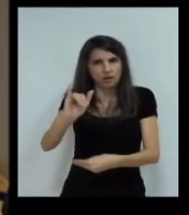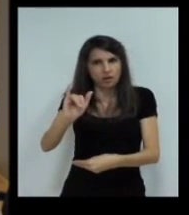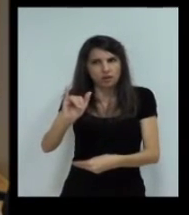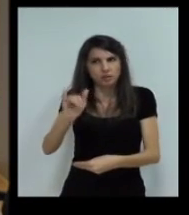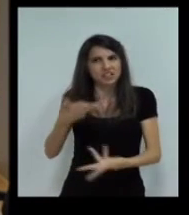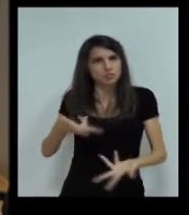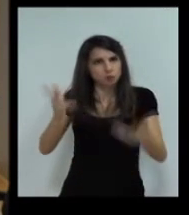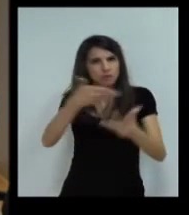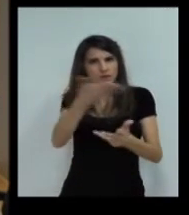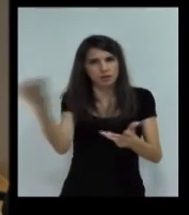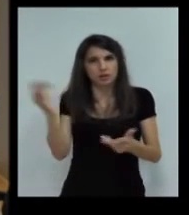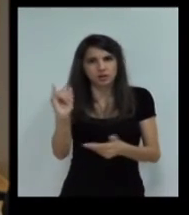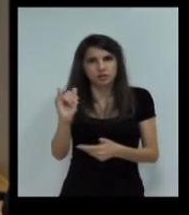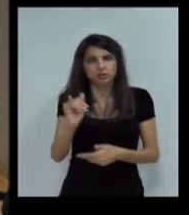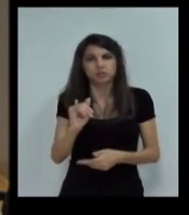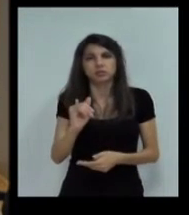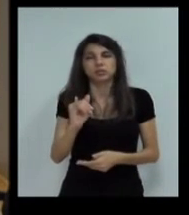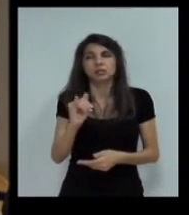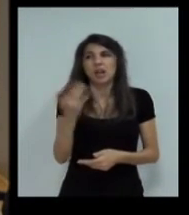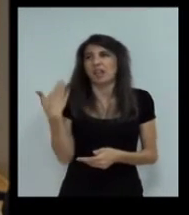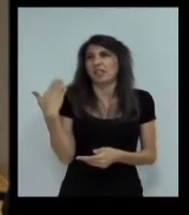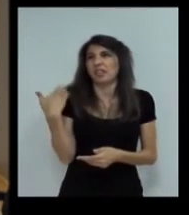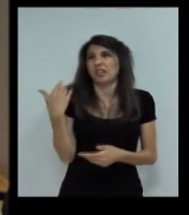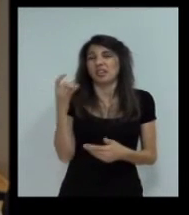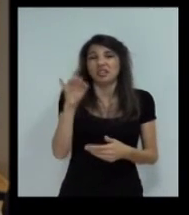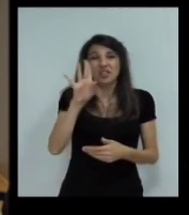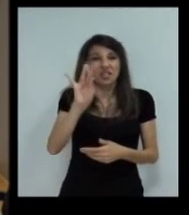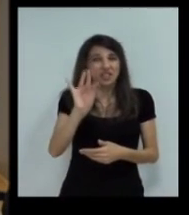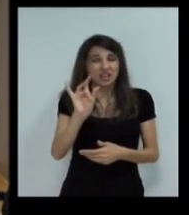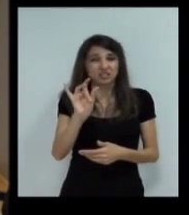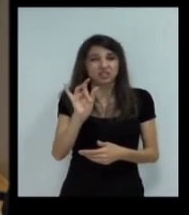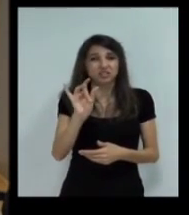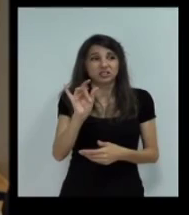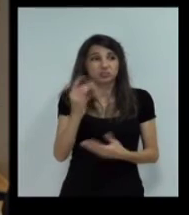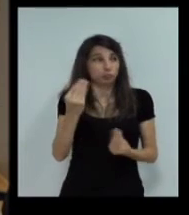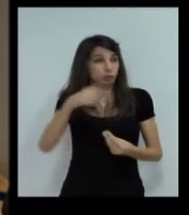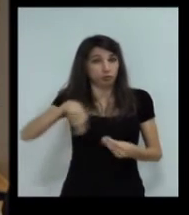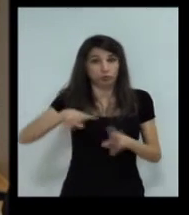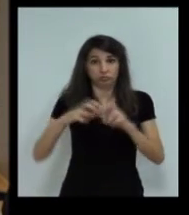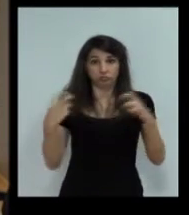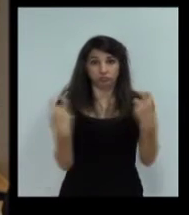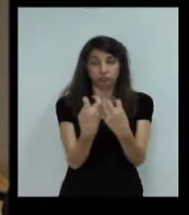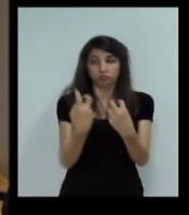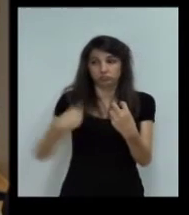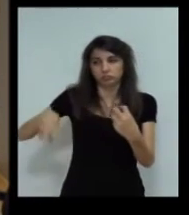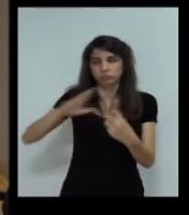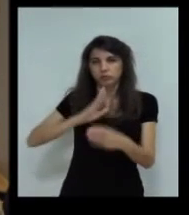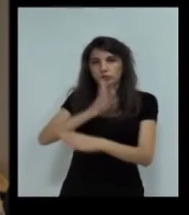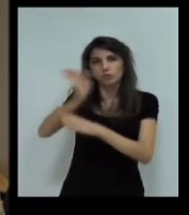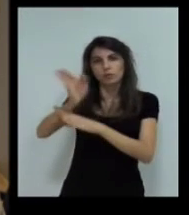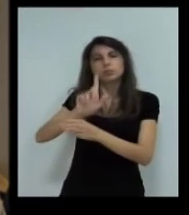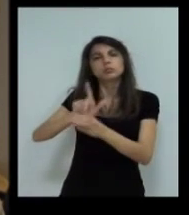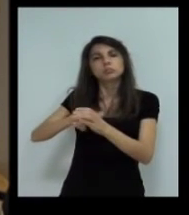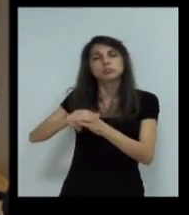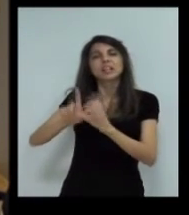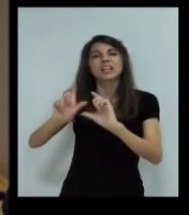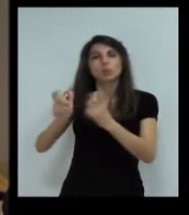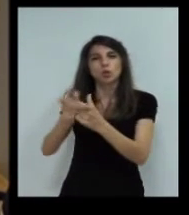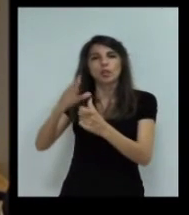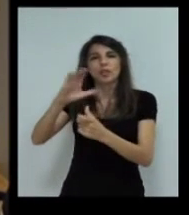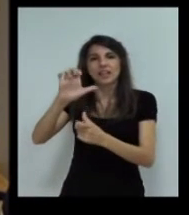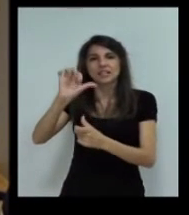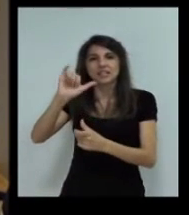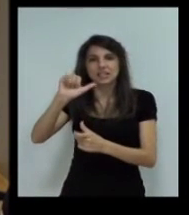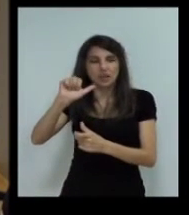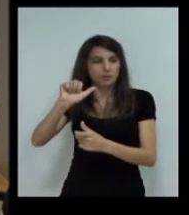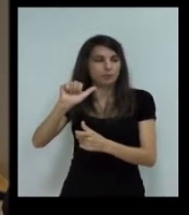disponible. Hace escasamente 15 días, bueno, muchos de los que estamos en esta mesa participamos en una reunión del CESIA, en